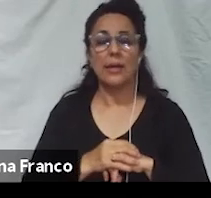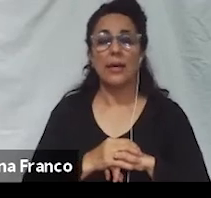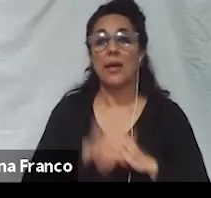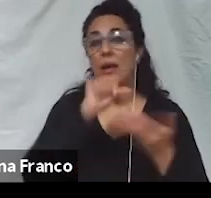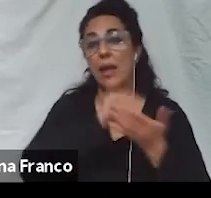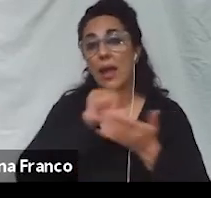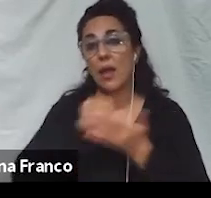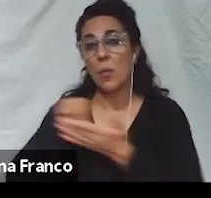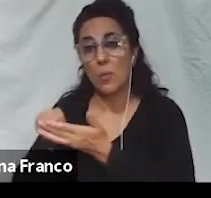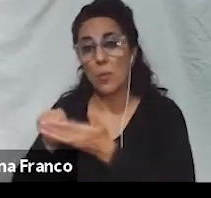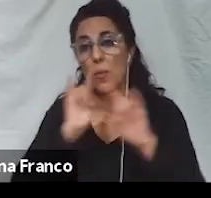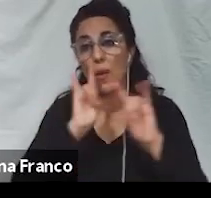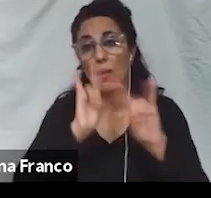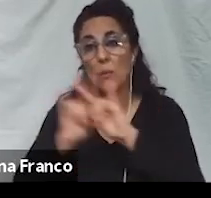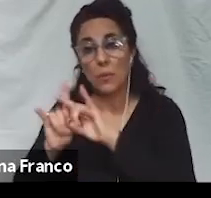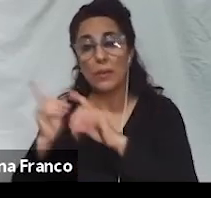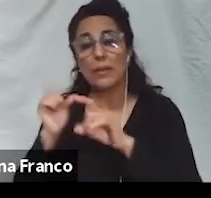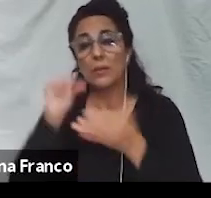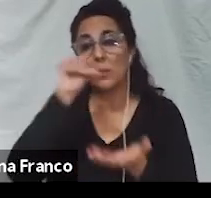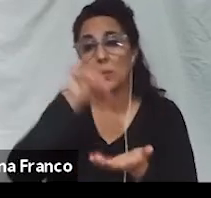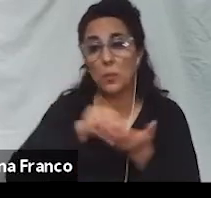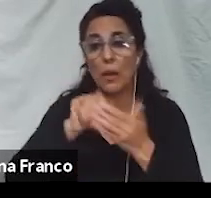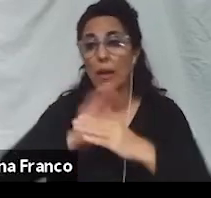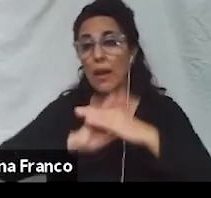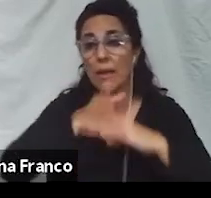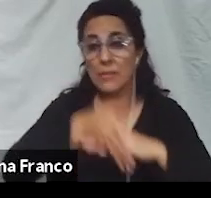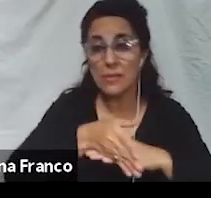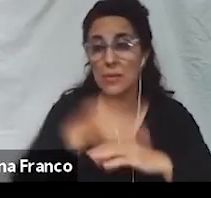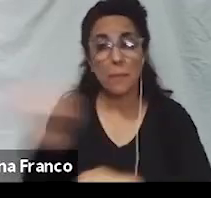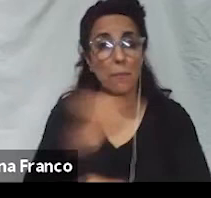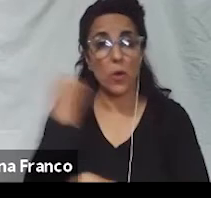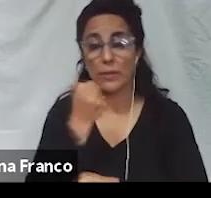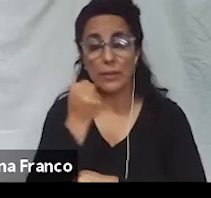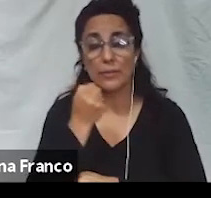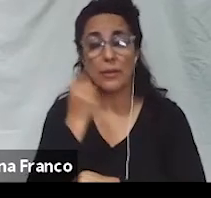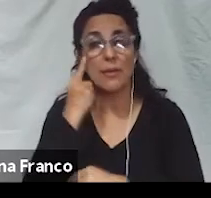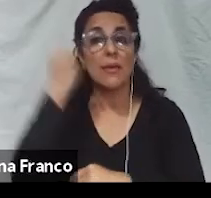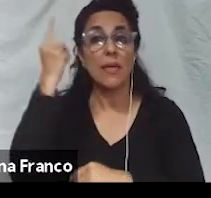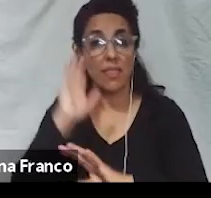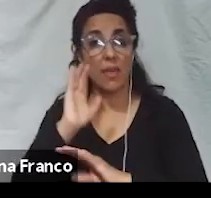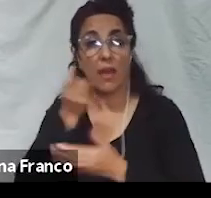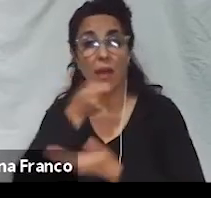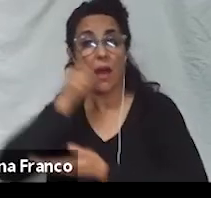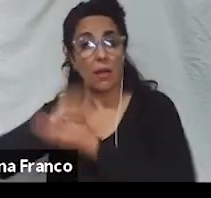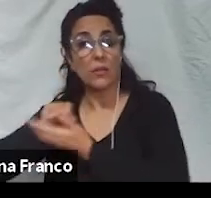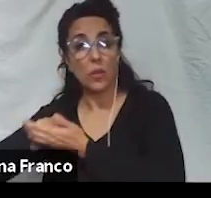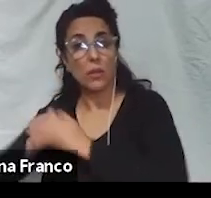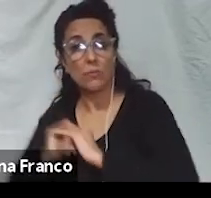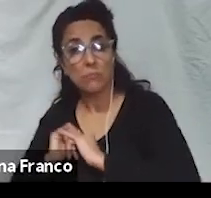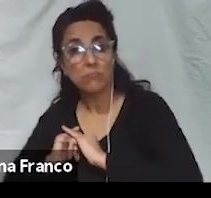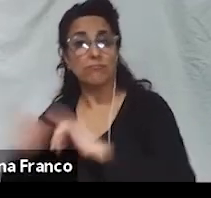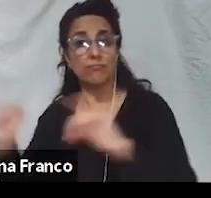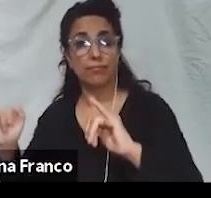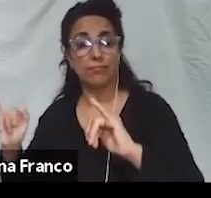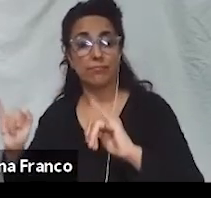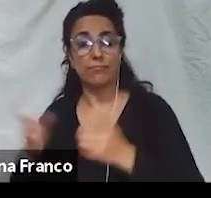nuestro sitio sea más accesible y que nuestro reporte se base en esto, lo ideal sería reportar los errores